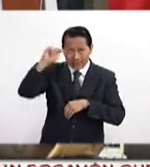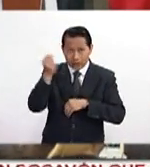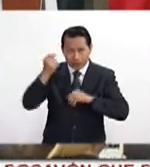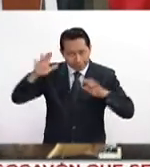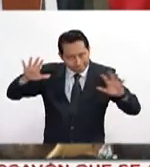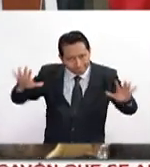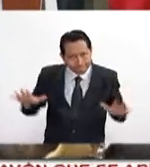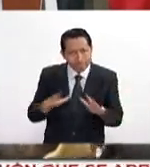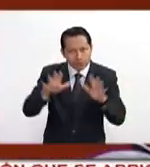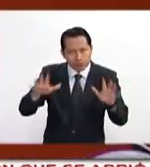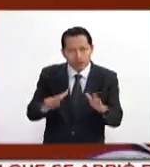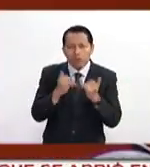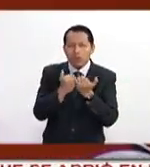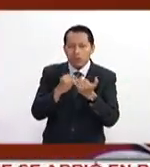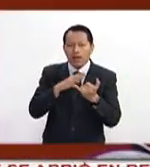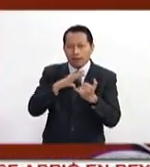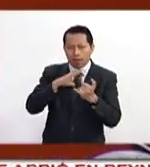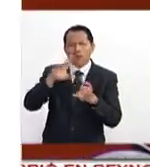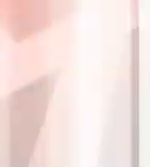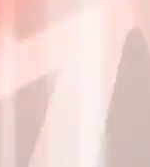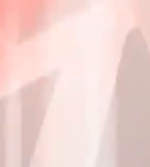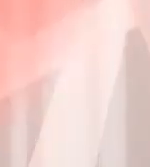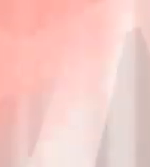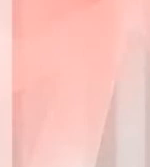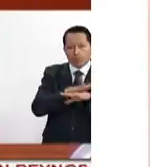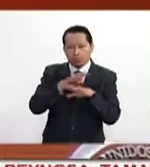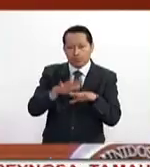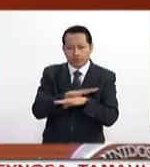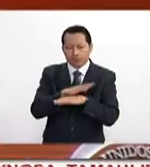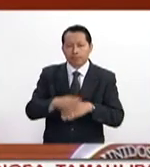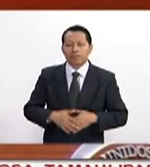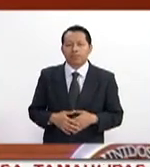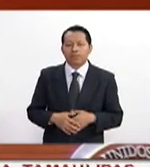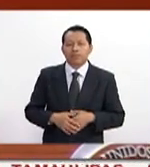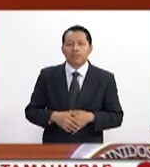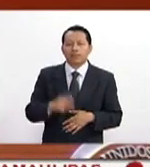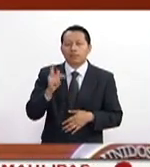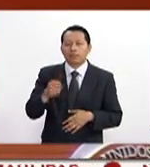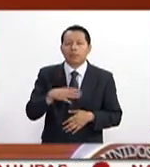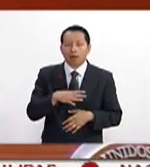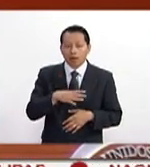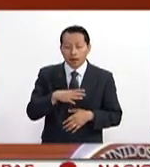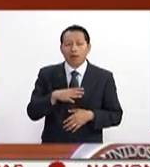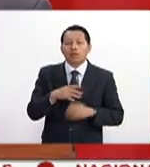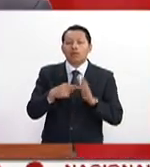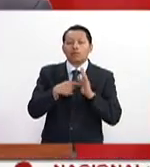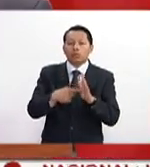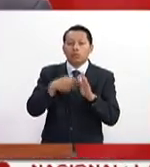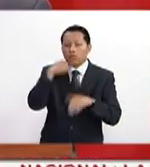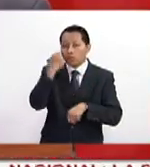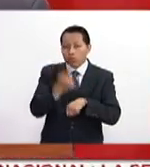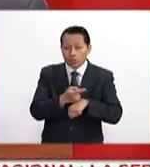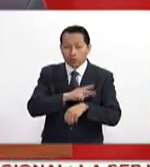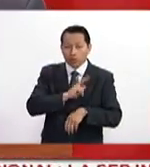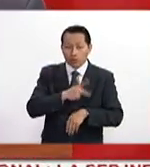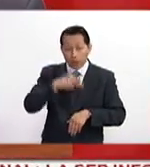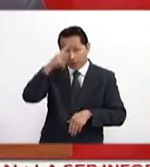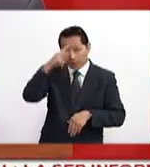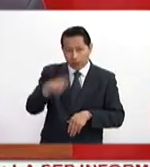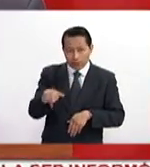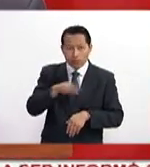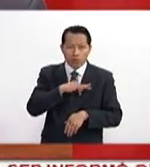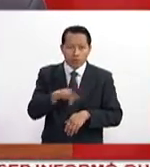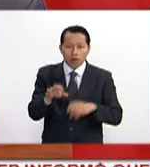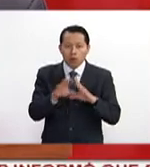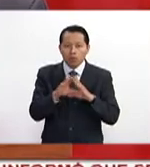así como los cambios académicos. Todos estos acuerdos dan muestra de la voluntad de Portugal y México